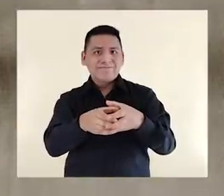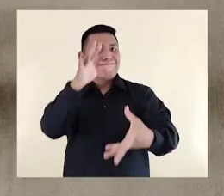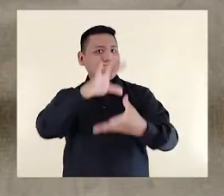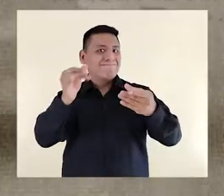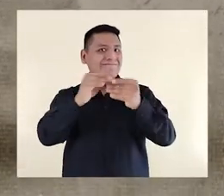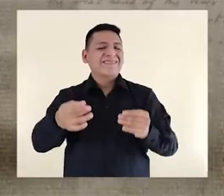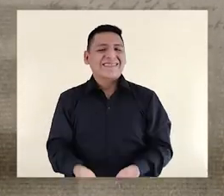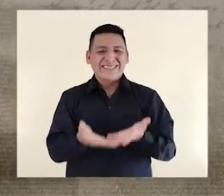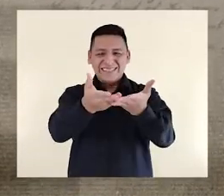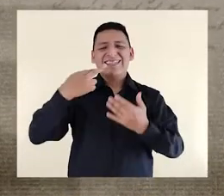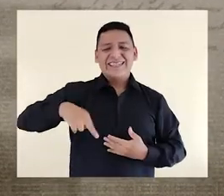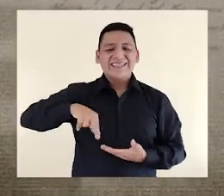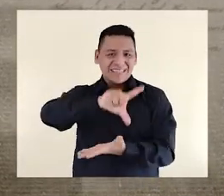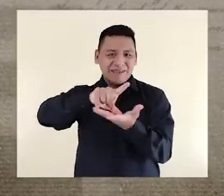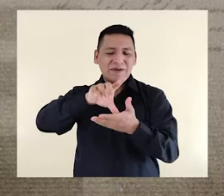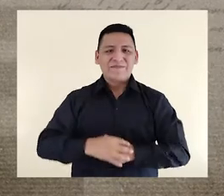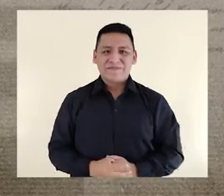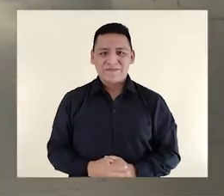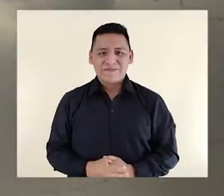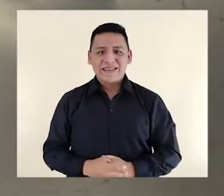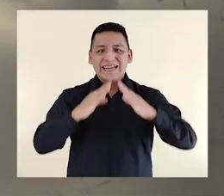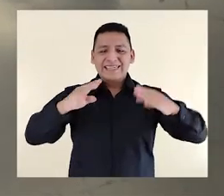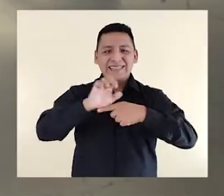un patrimonio histórico religioso de Lima.